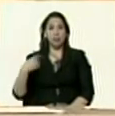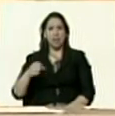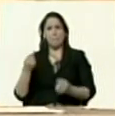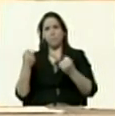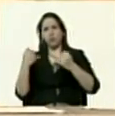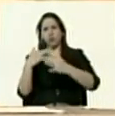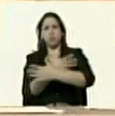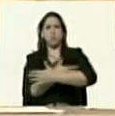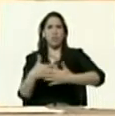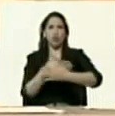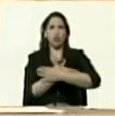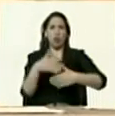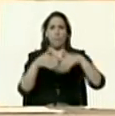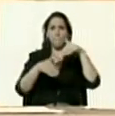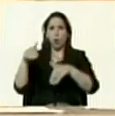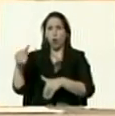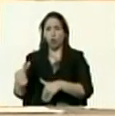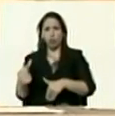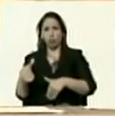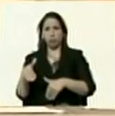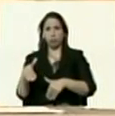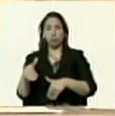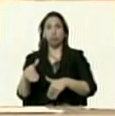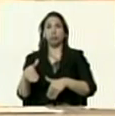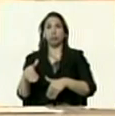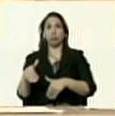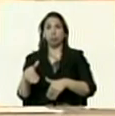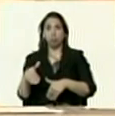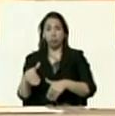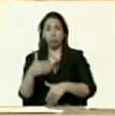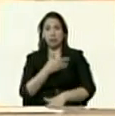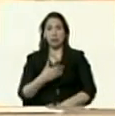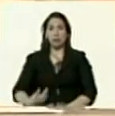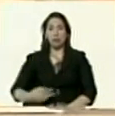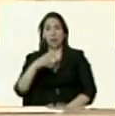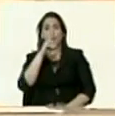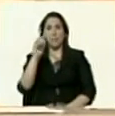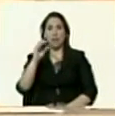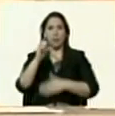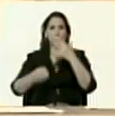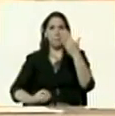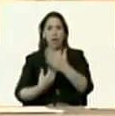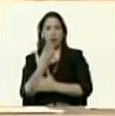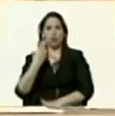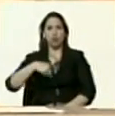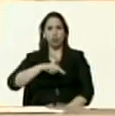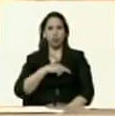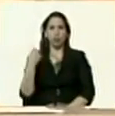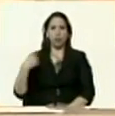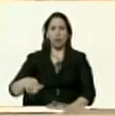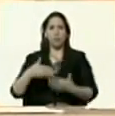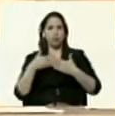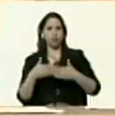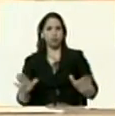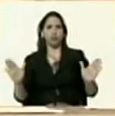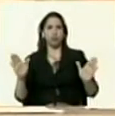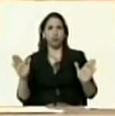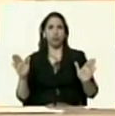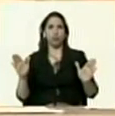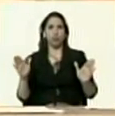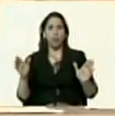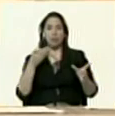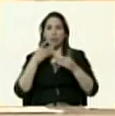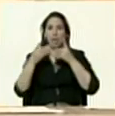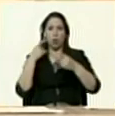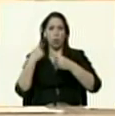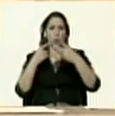en las presidenciales el 20 de mayo. Pero además nosotros tenemos con puertas abiertas para el diálogo con todos los demás